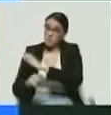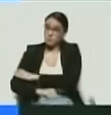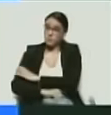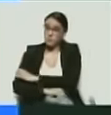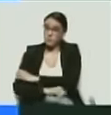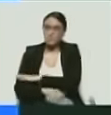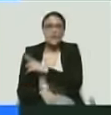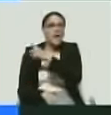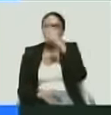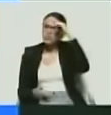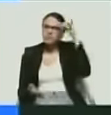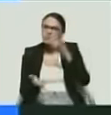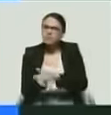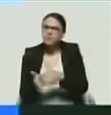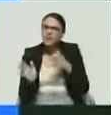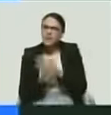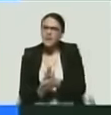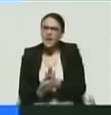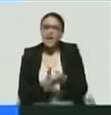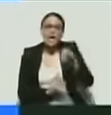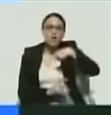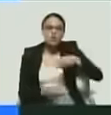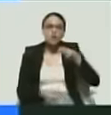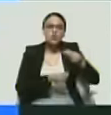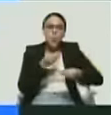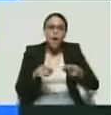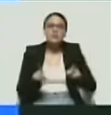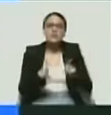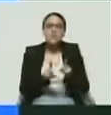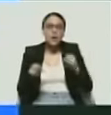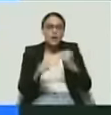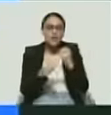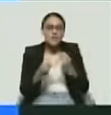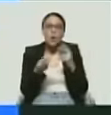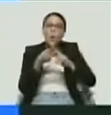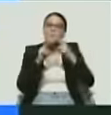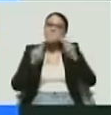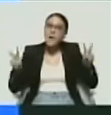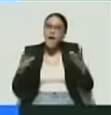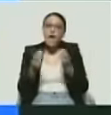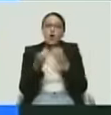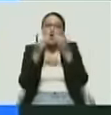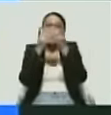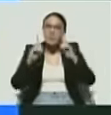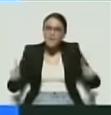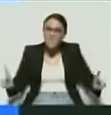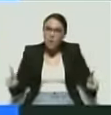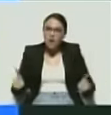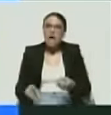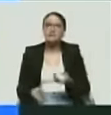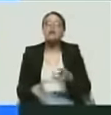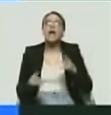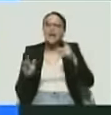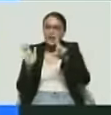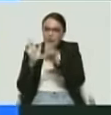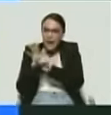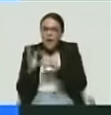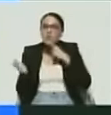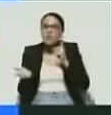no cree en salidas pacíficas, electorales, democráticas, constitucionales, jamás ha